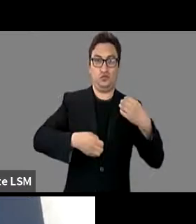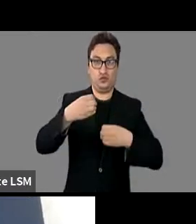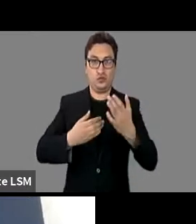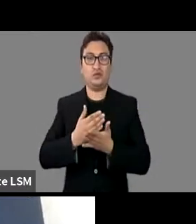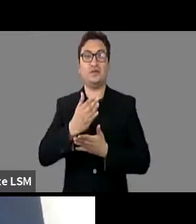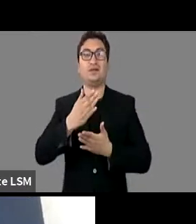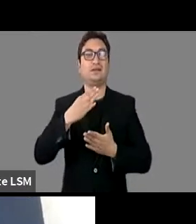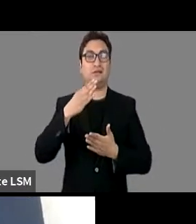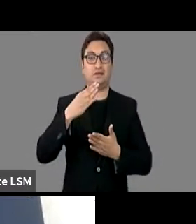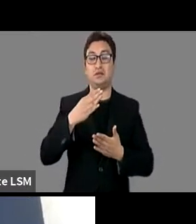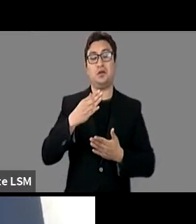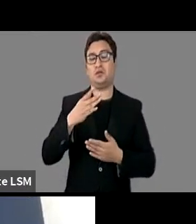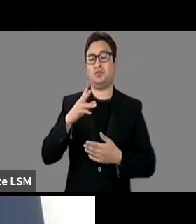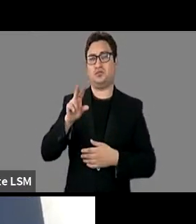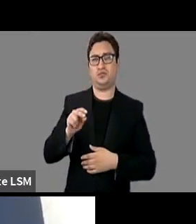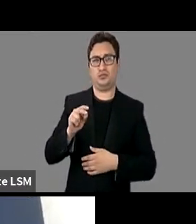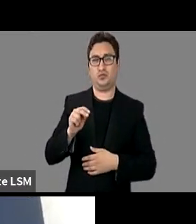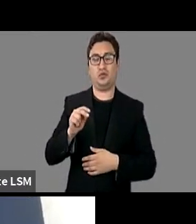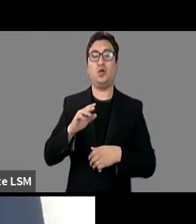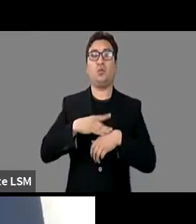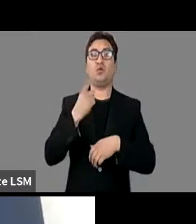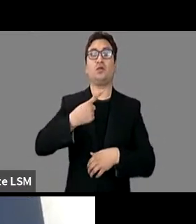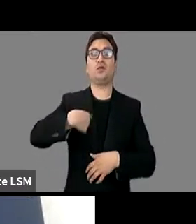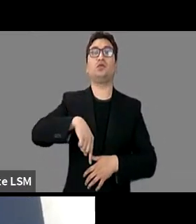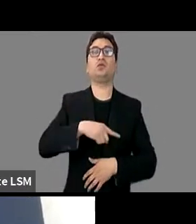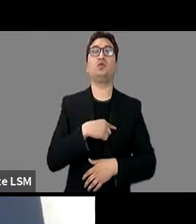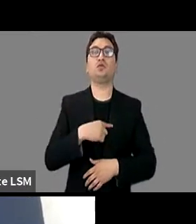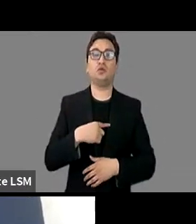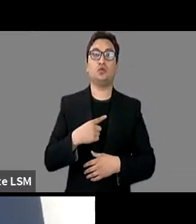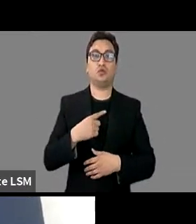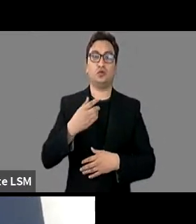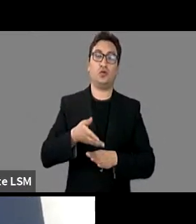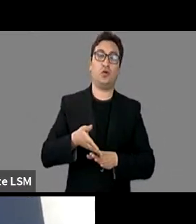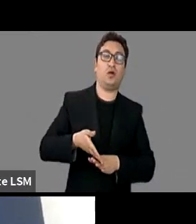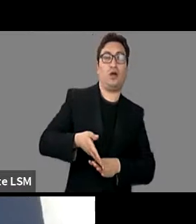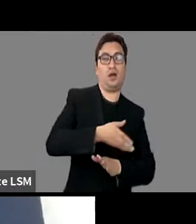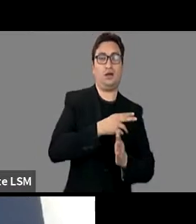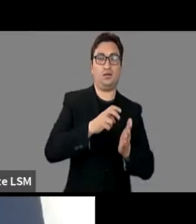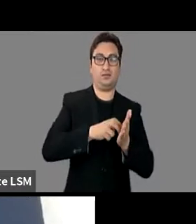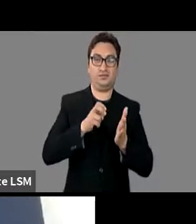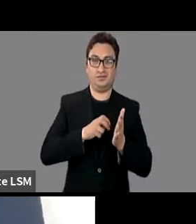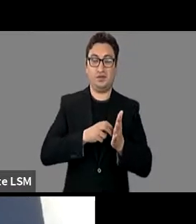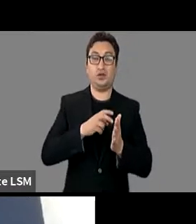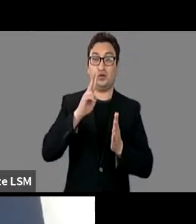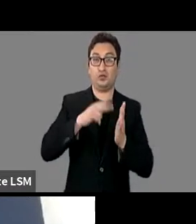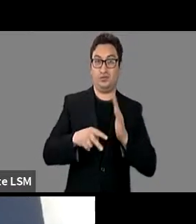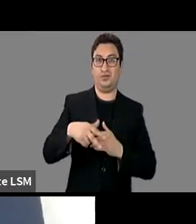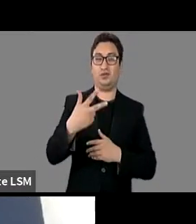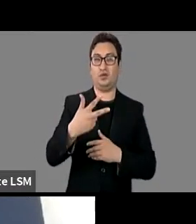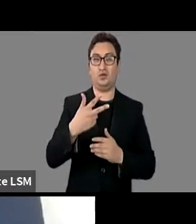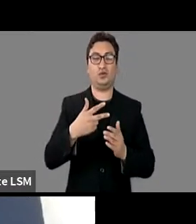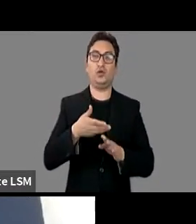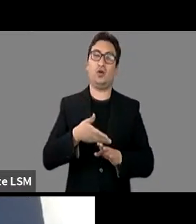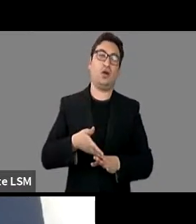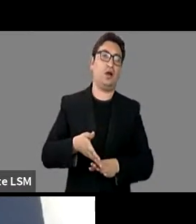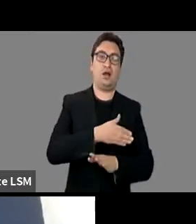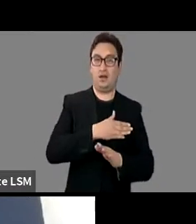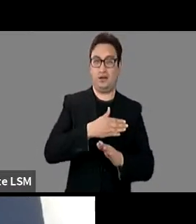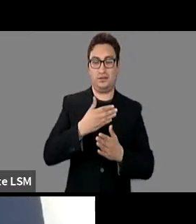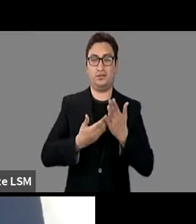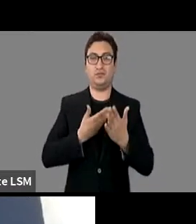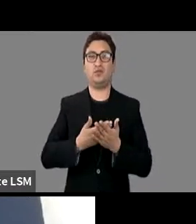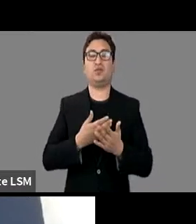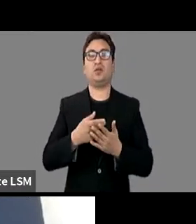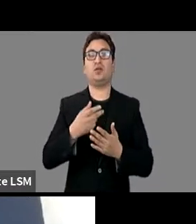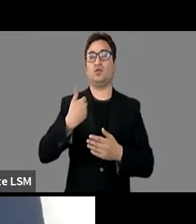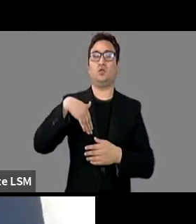no. Nosotros desde antes de esta reforma del 2008, desde que era proyectista de salas hace algunos ayeres y cuando